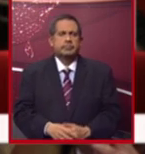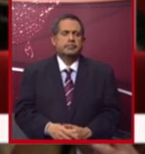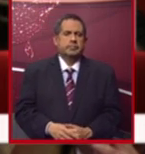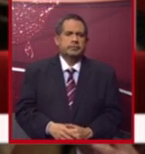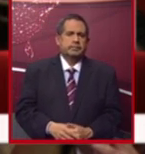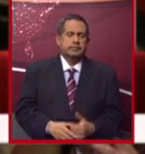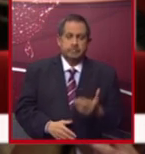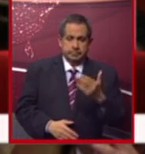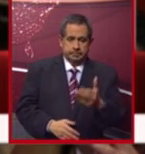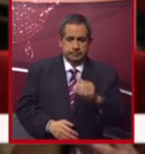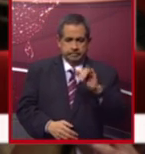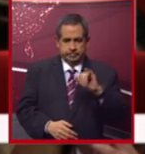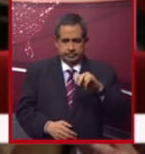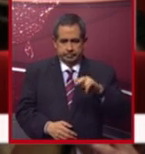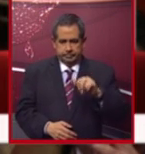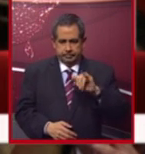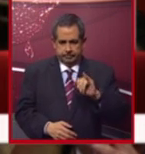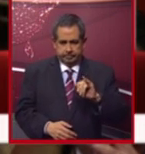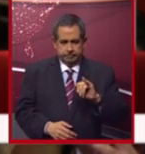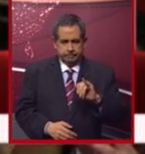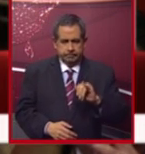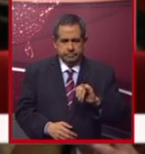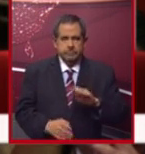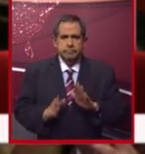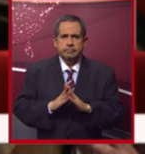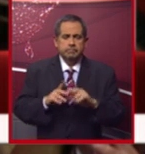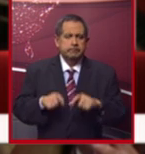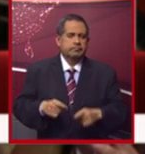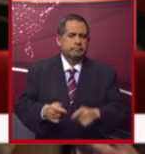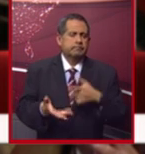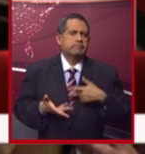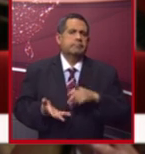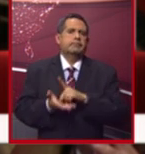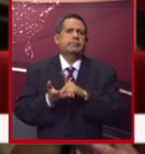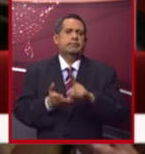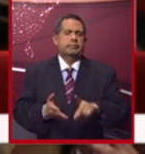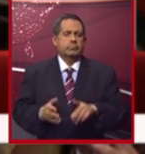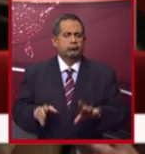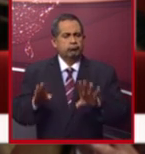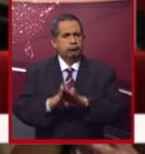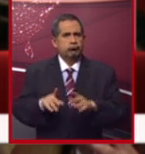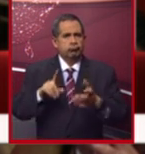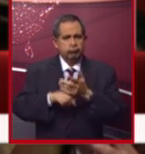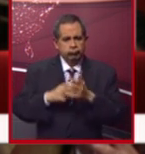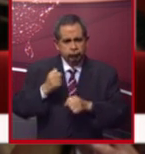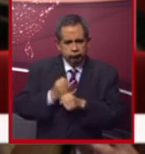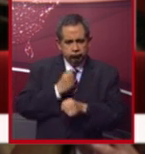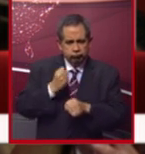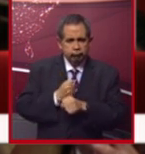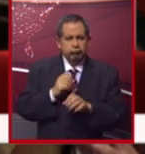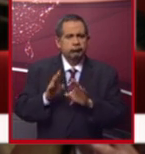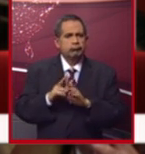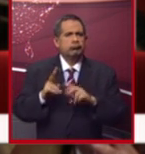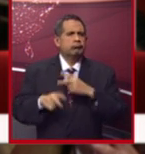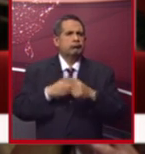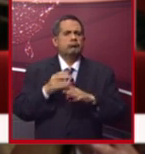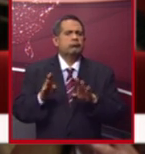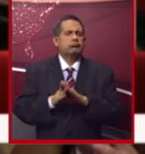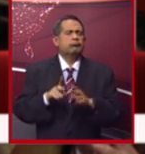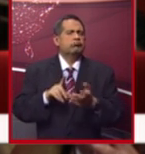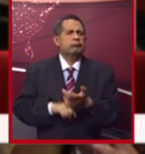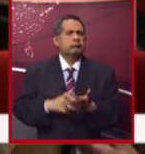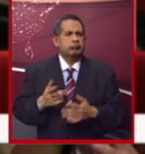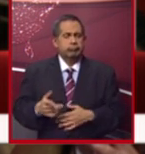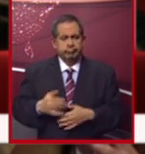Yo le pido al INAI que garantice el derecho, que hagan una práctica para desmontar aquello que es